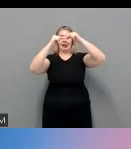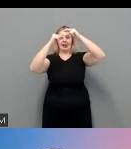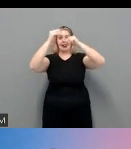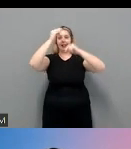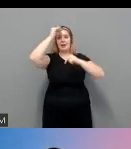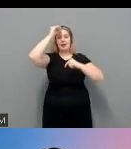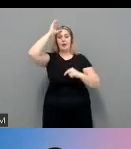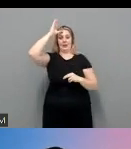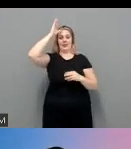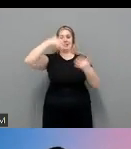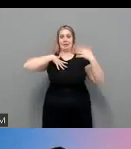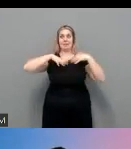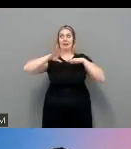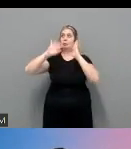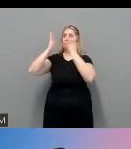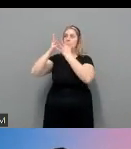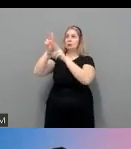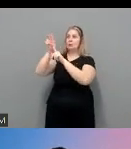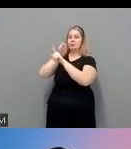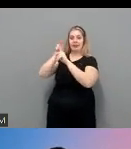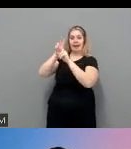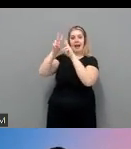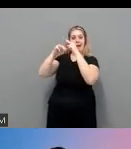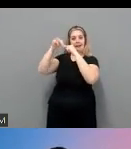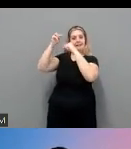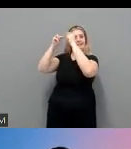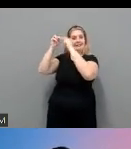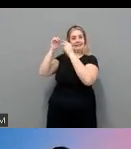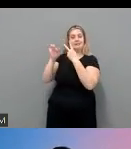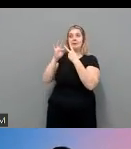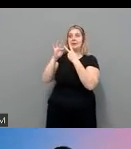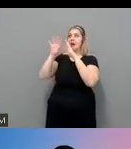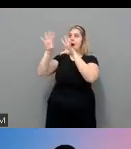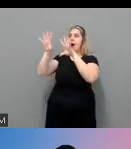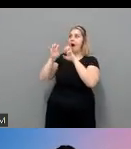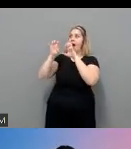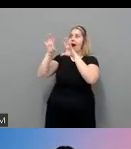conocimiento del mundo y vamos aprendiendo sobre